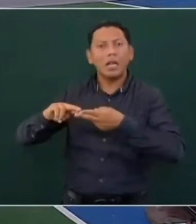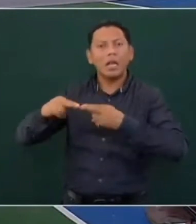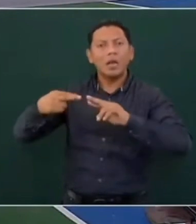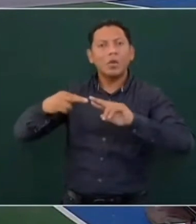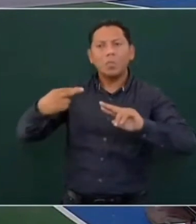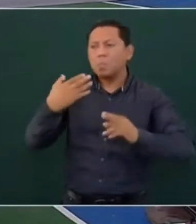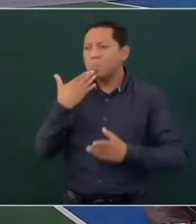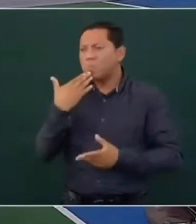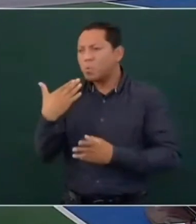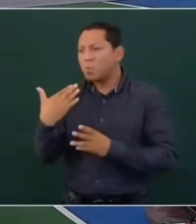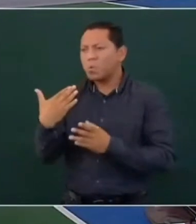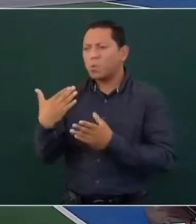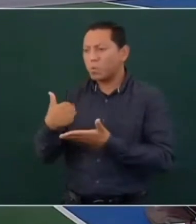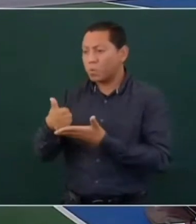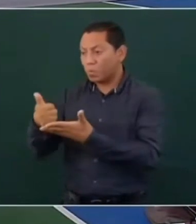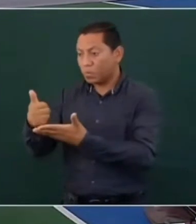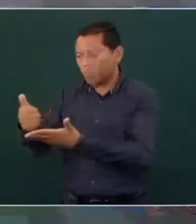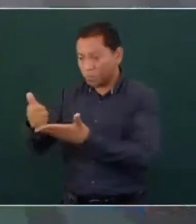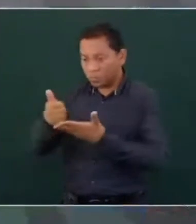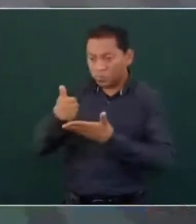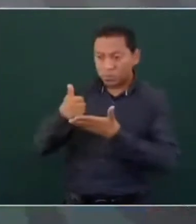hay ayuda mutua.